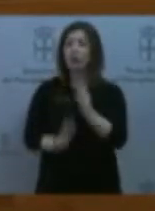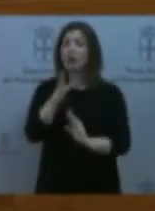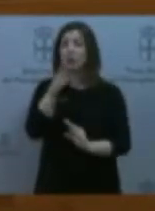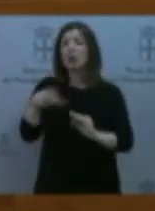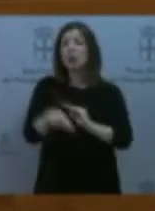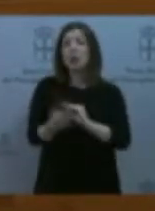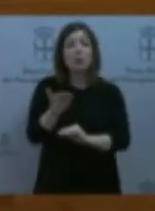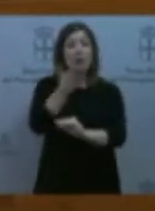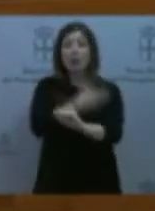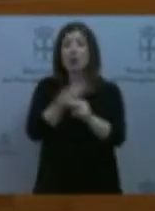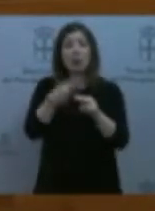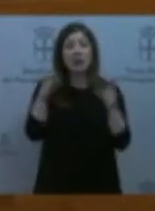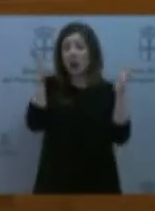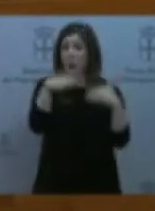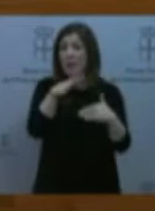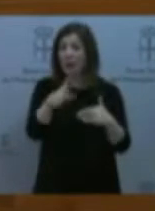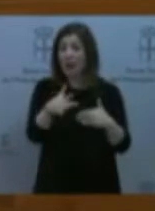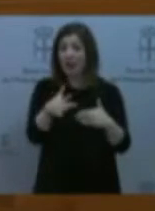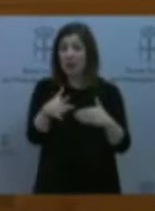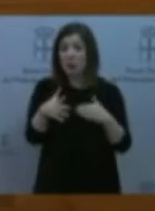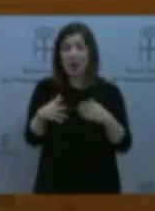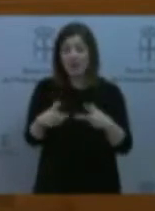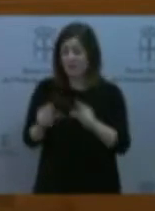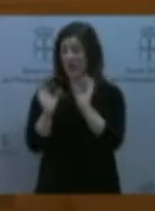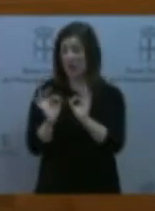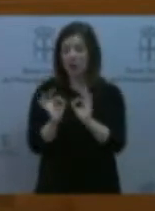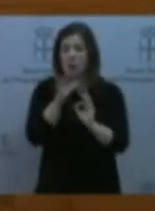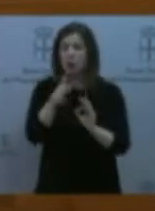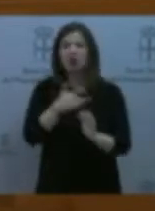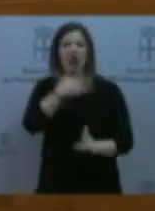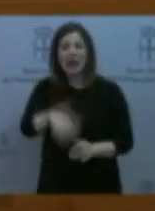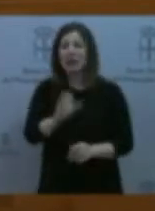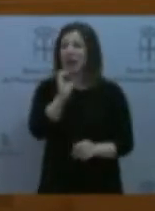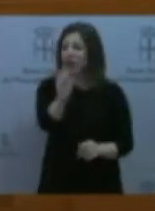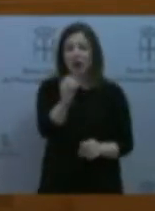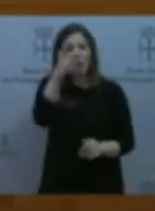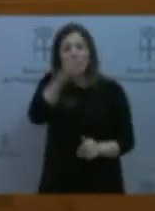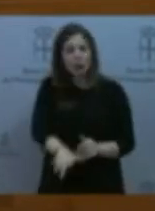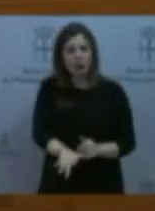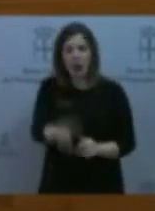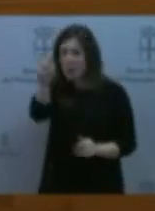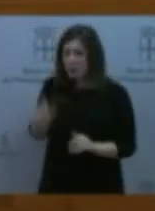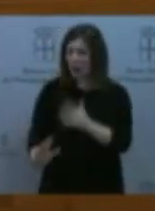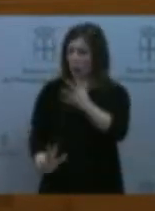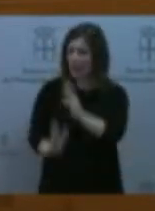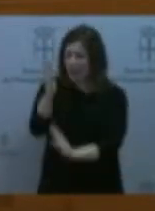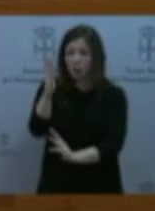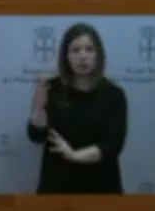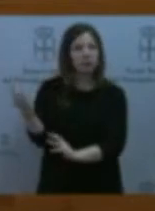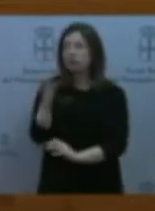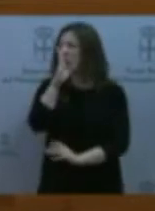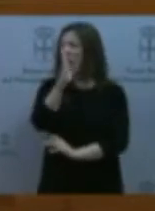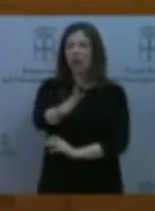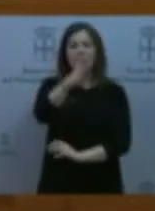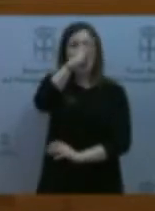la tolerancia cero, la denuncia y la puesta a disposición del que quema ante los tribunales. Y no hay más, señorías. Acabamos